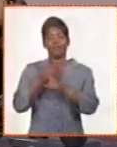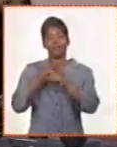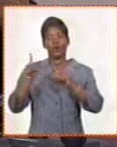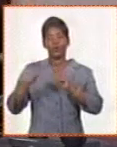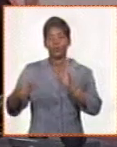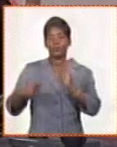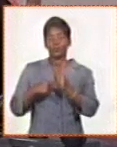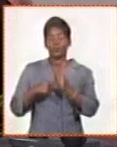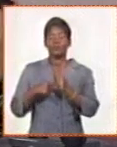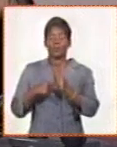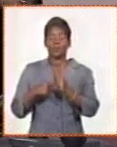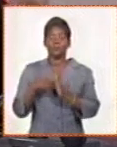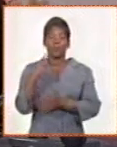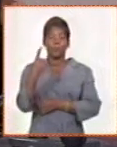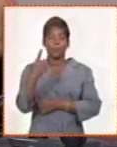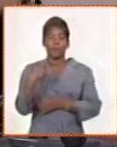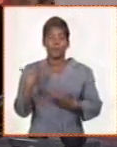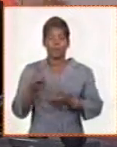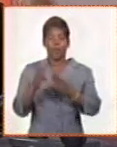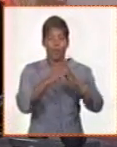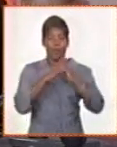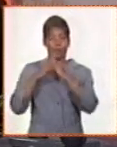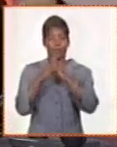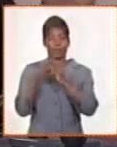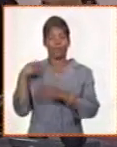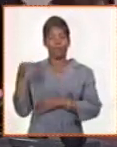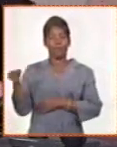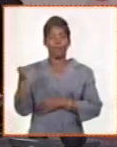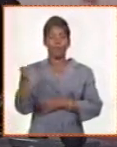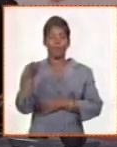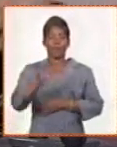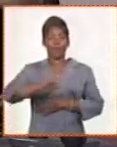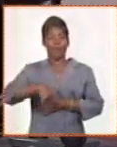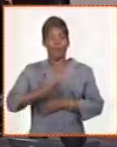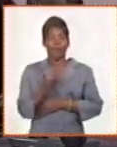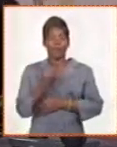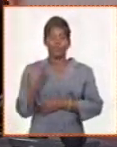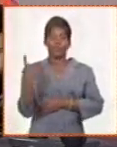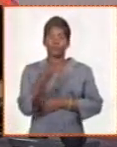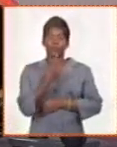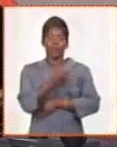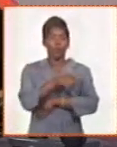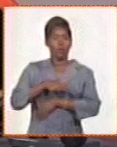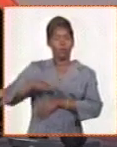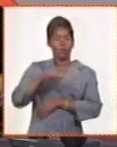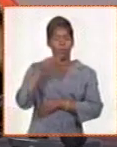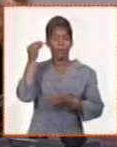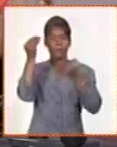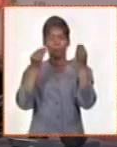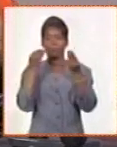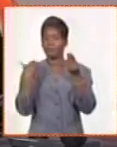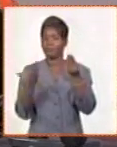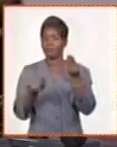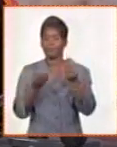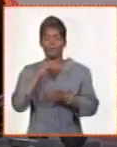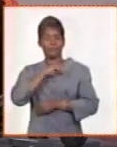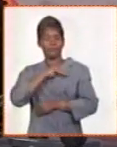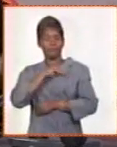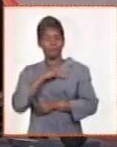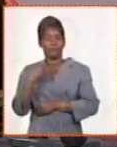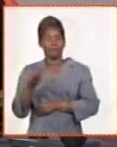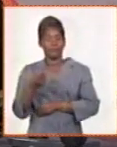qué impacto tiene en las comunidades, en los lugares a donde el arte llega y a donde puede hacer, pues, descubrir,